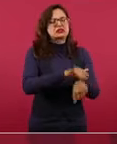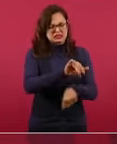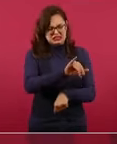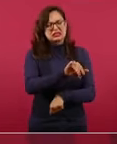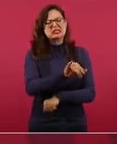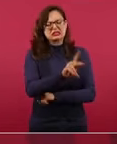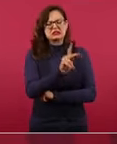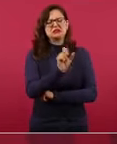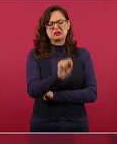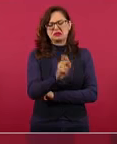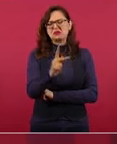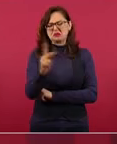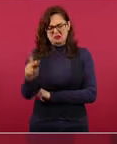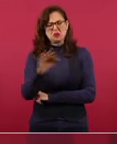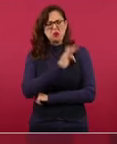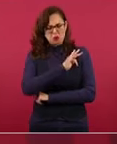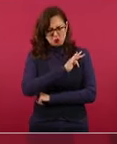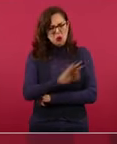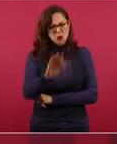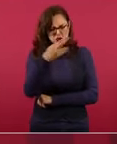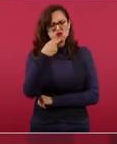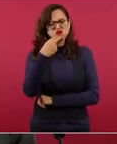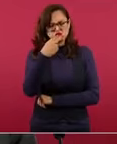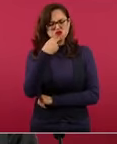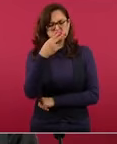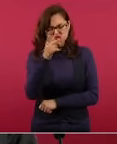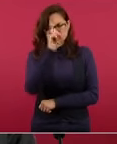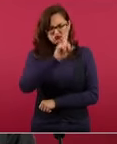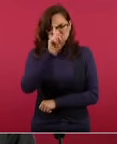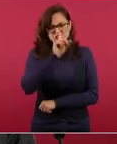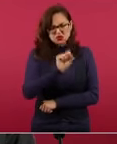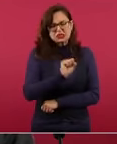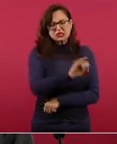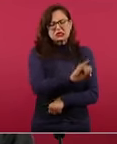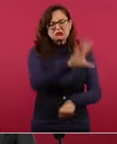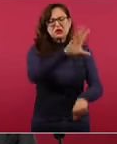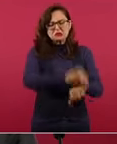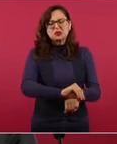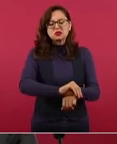para hospitales para carreteras